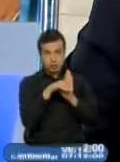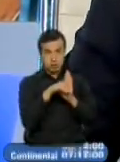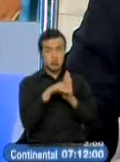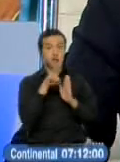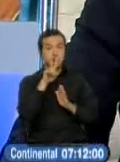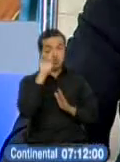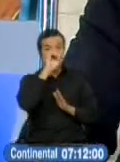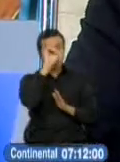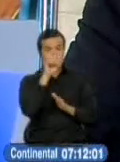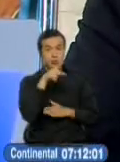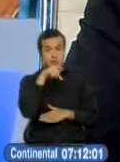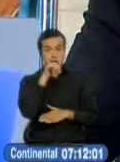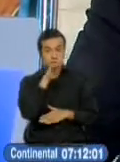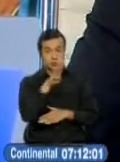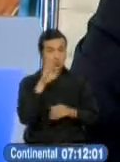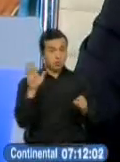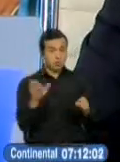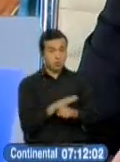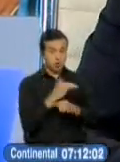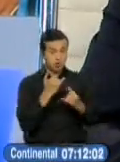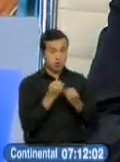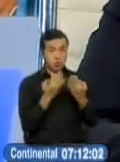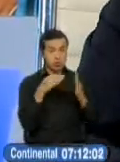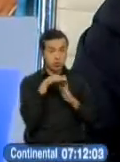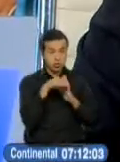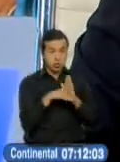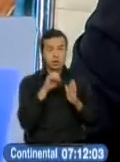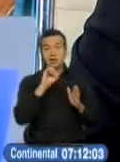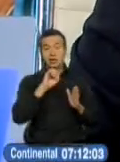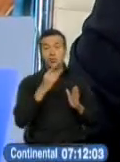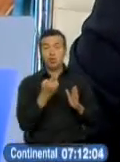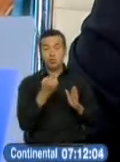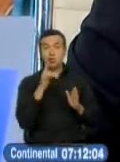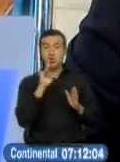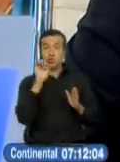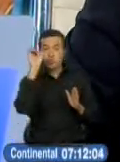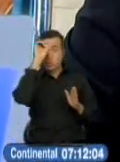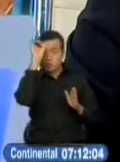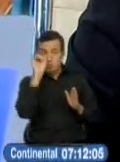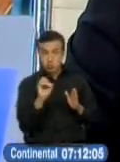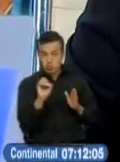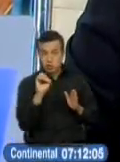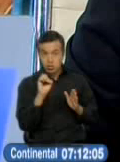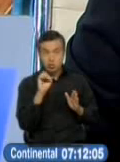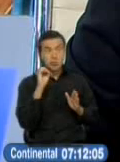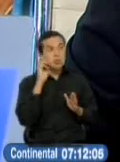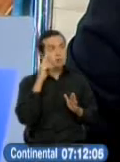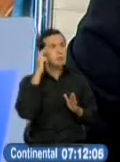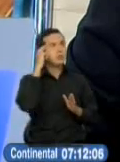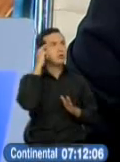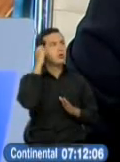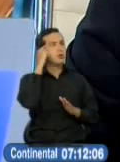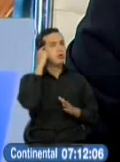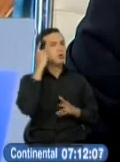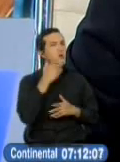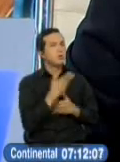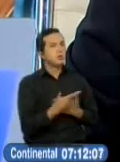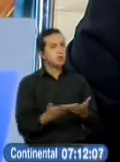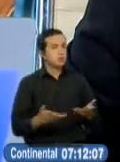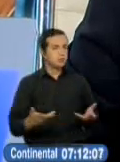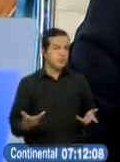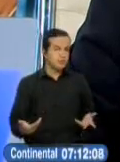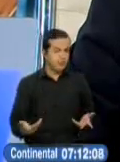el 2% del PIB total, hoy representa el 0.8%. La conclusión lógica que me lleva a estos indicadores